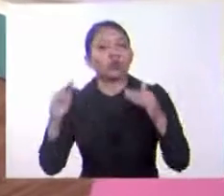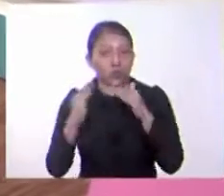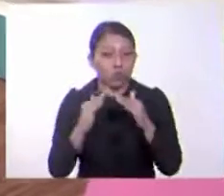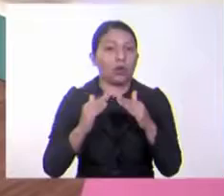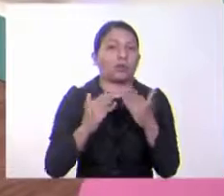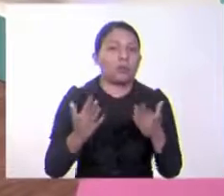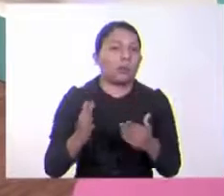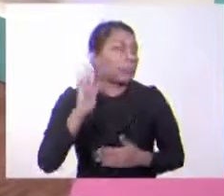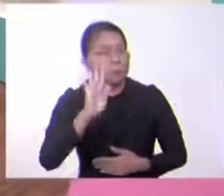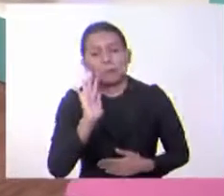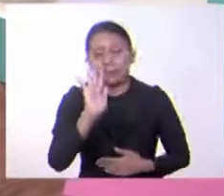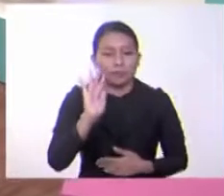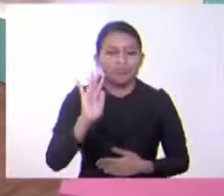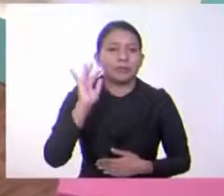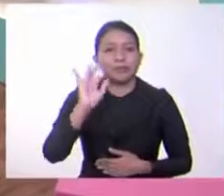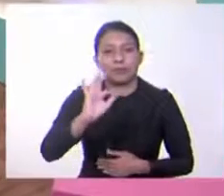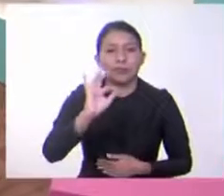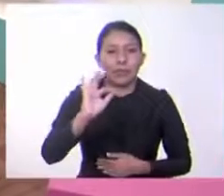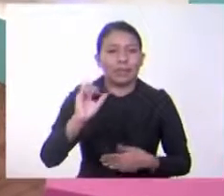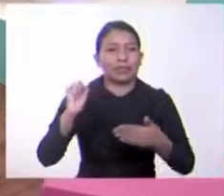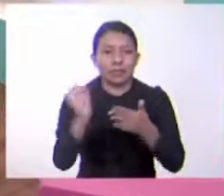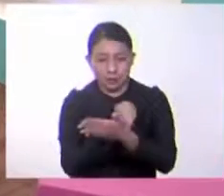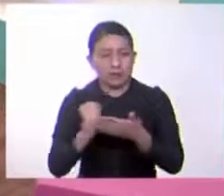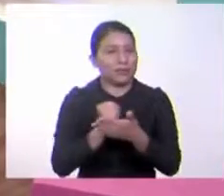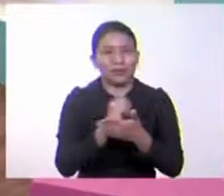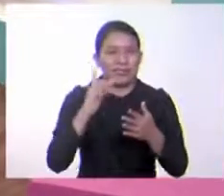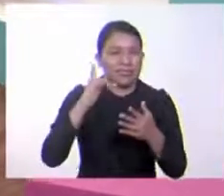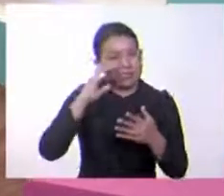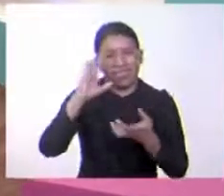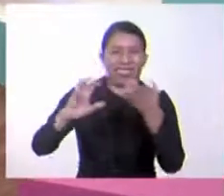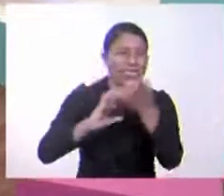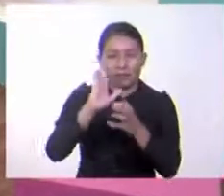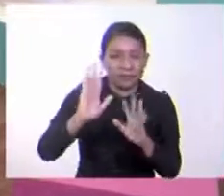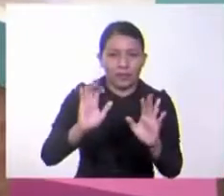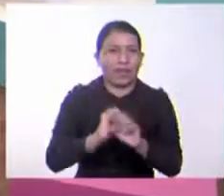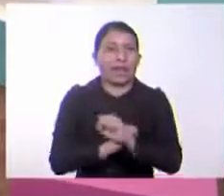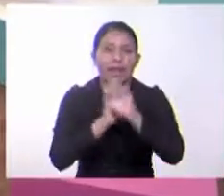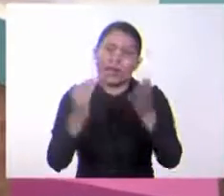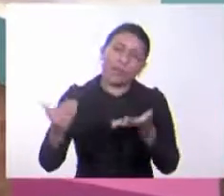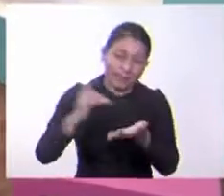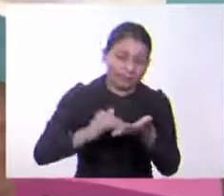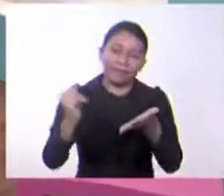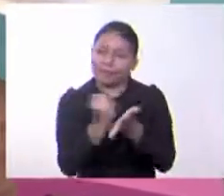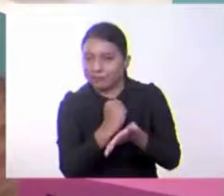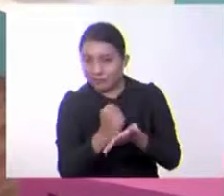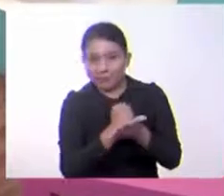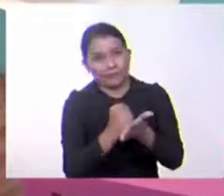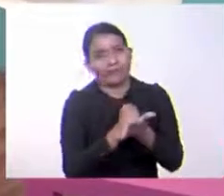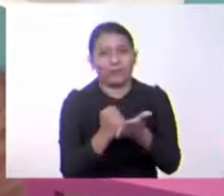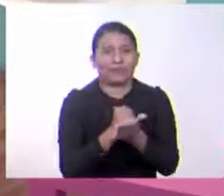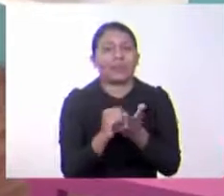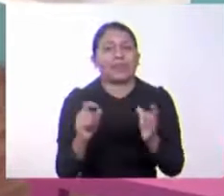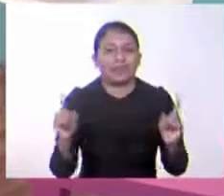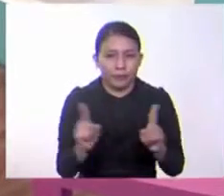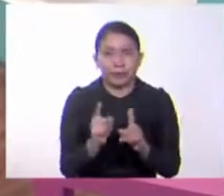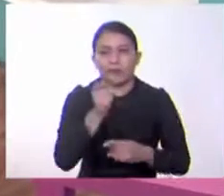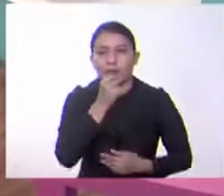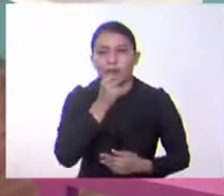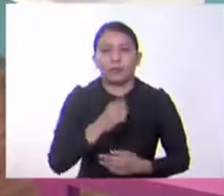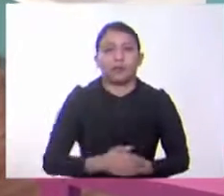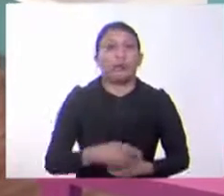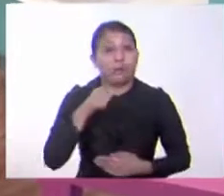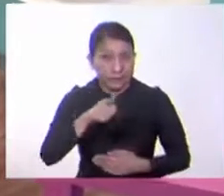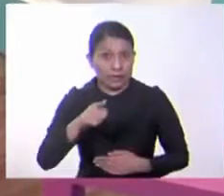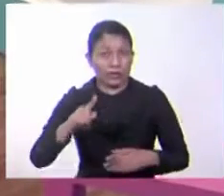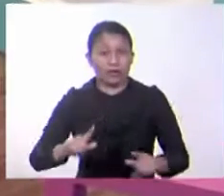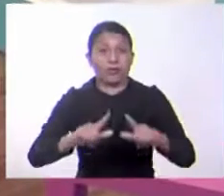mejor solo voy a poner si es equilátero, no voy a poner triángulo para que se haga más corto el texto. Si es